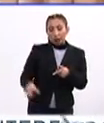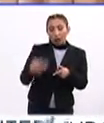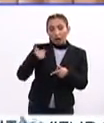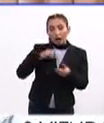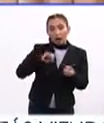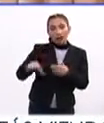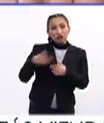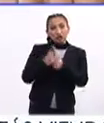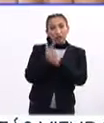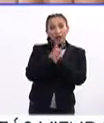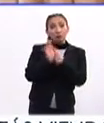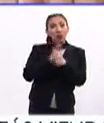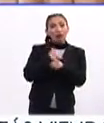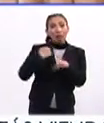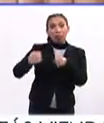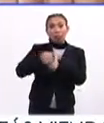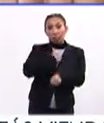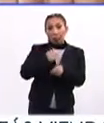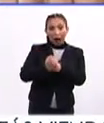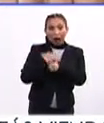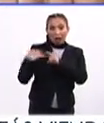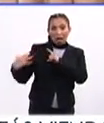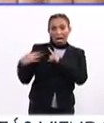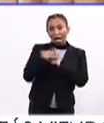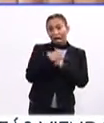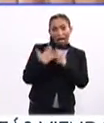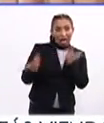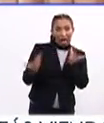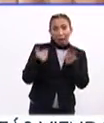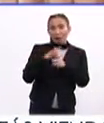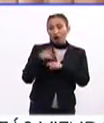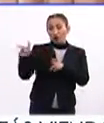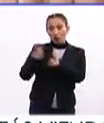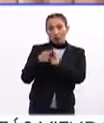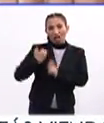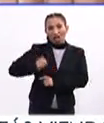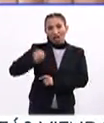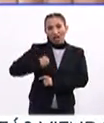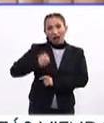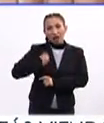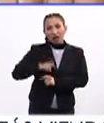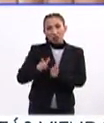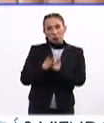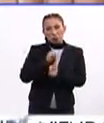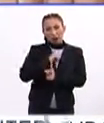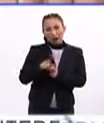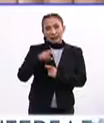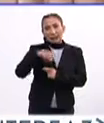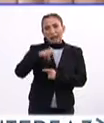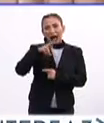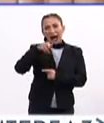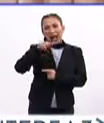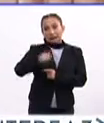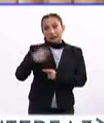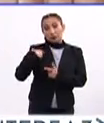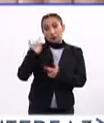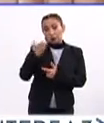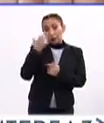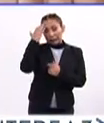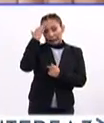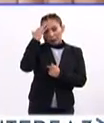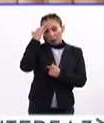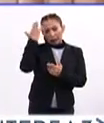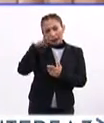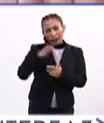dejado sus países a causa de la violencia y la persecución, principalmente por pandillas del crimen organizado, por las maras. Y es importante entender